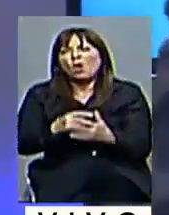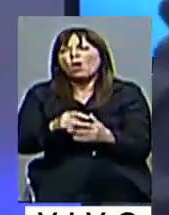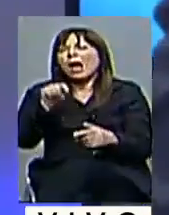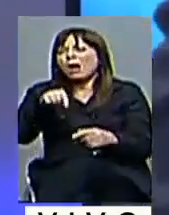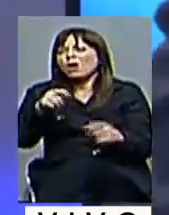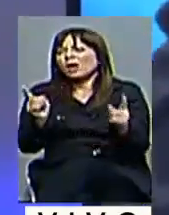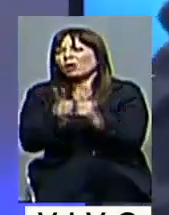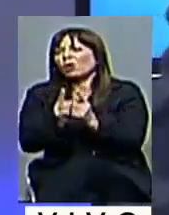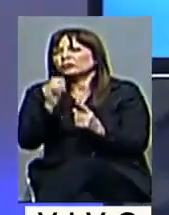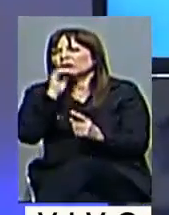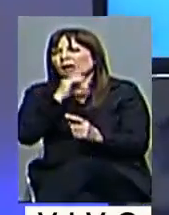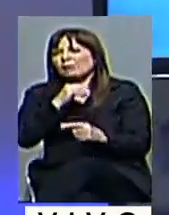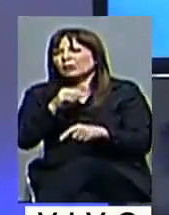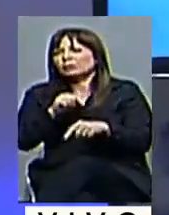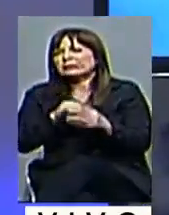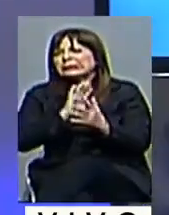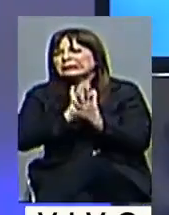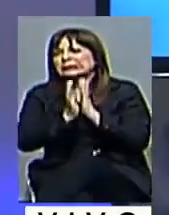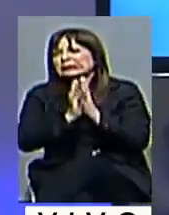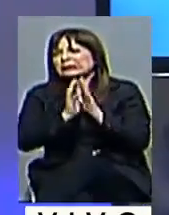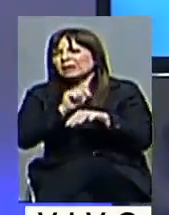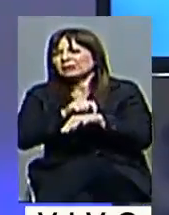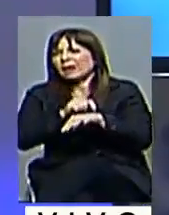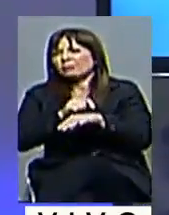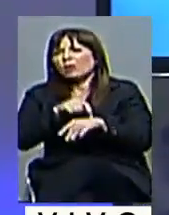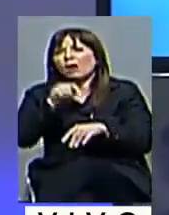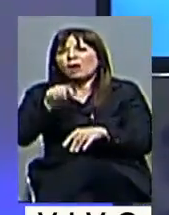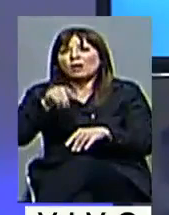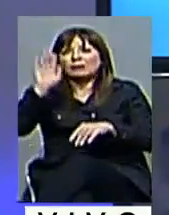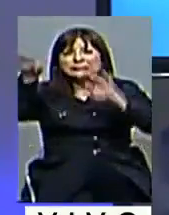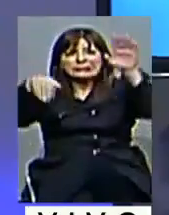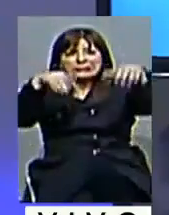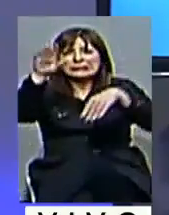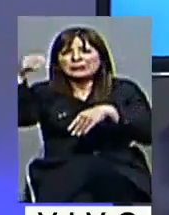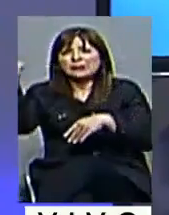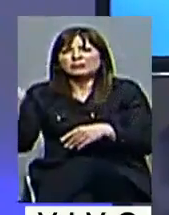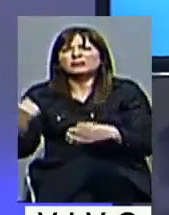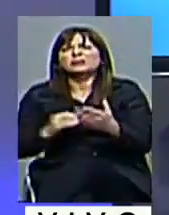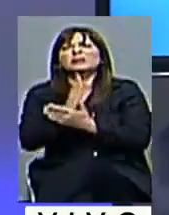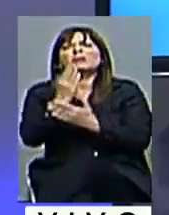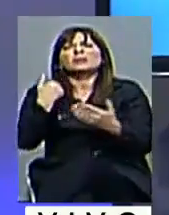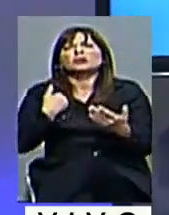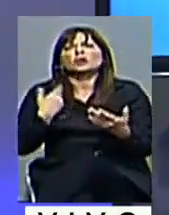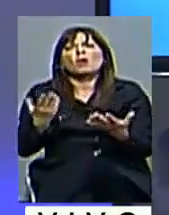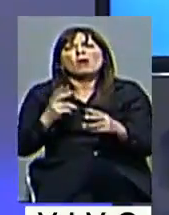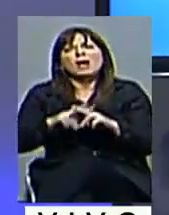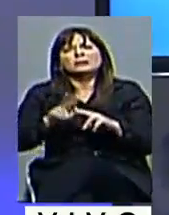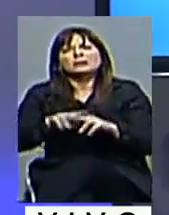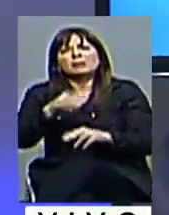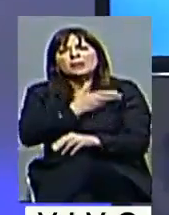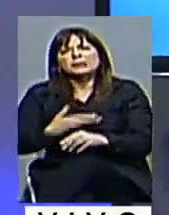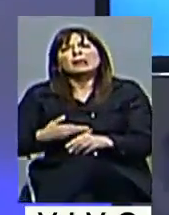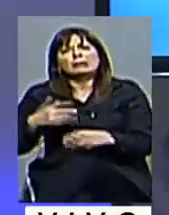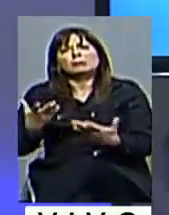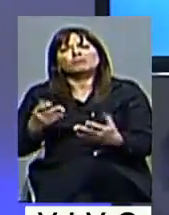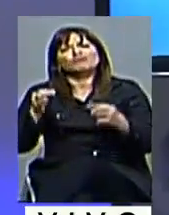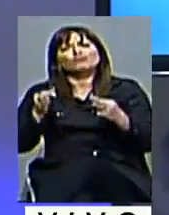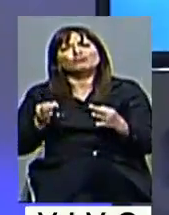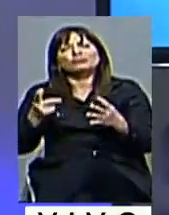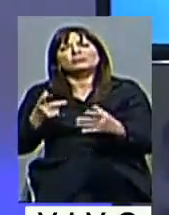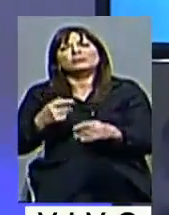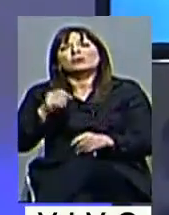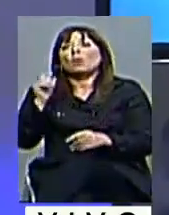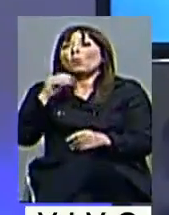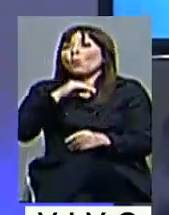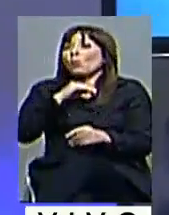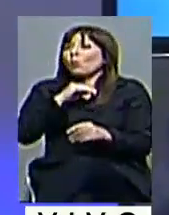más inmediatas. Piñera, al citar a los ministros a su casa, ya empezó a actuar como presidente. Por lo tanto, creo que cualquier error